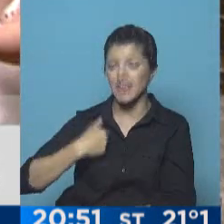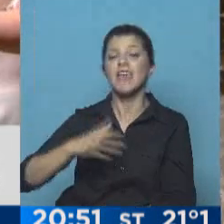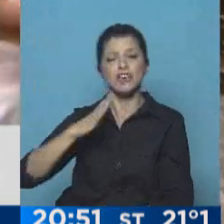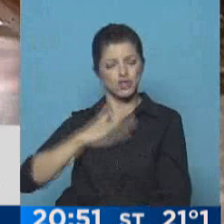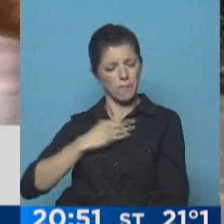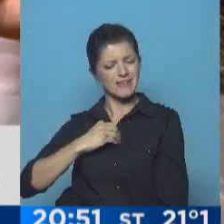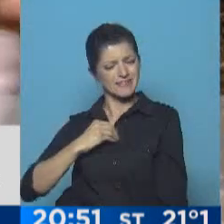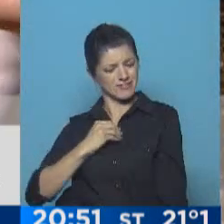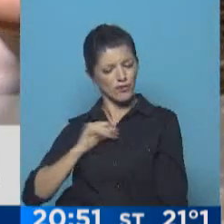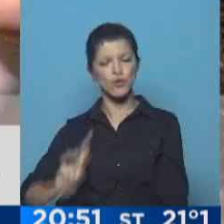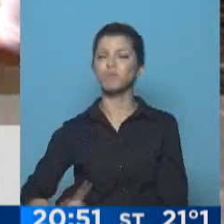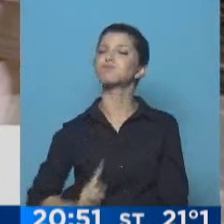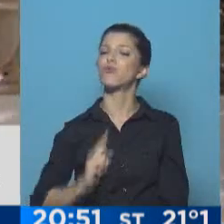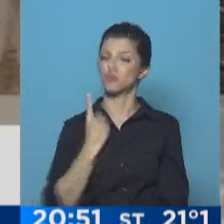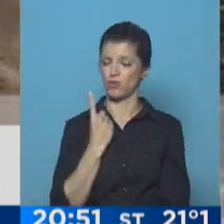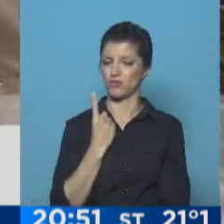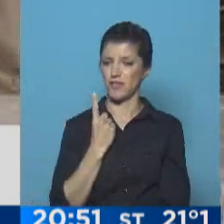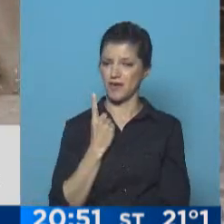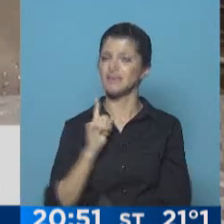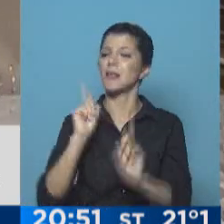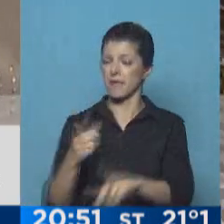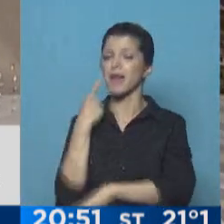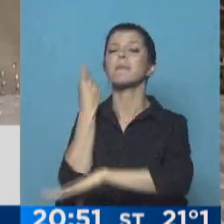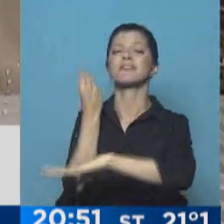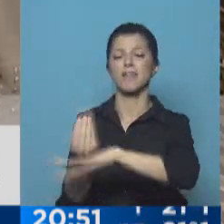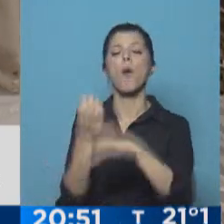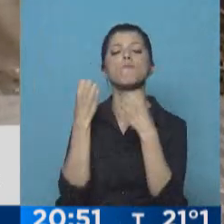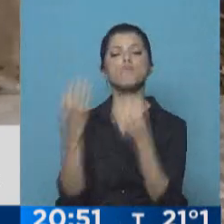siento muy orgullosa y muy